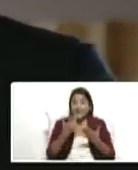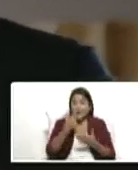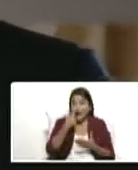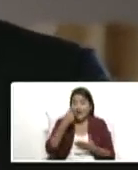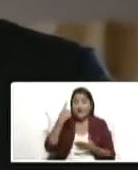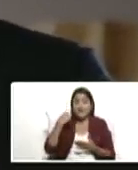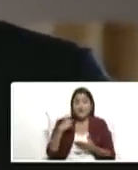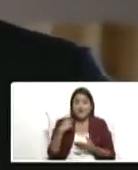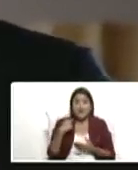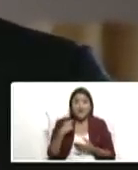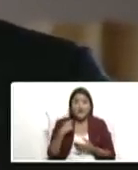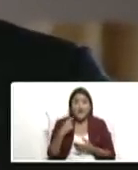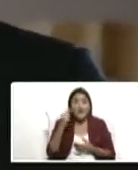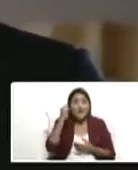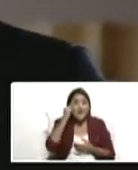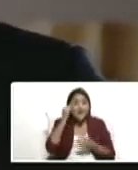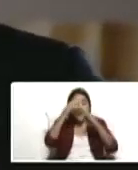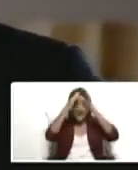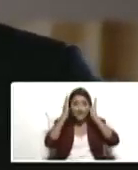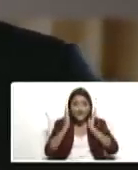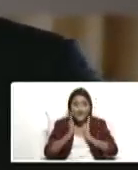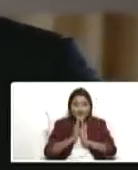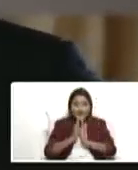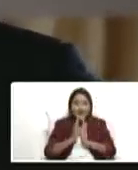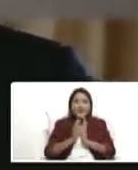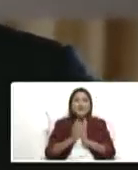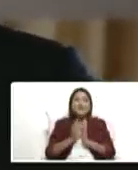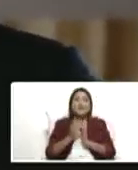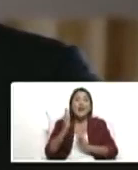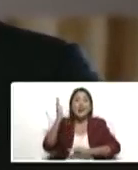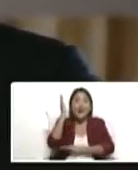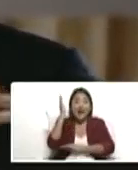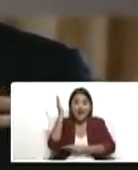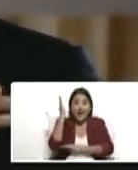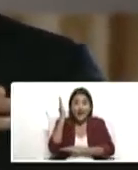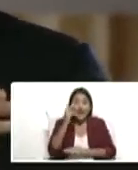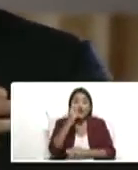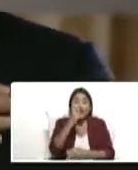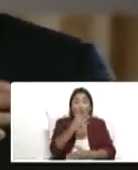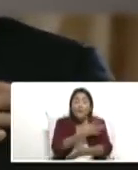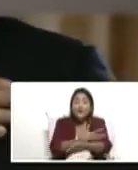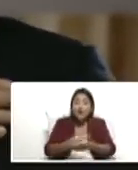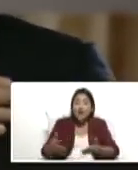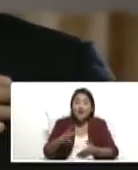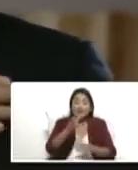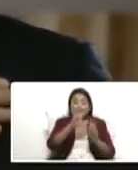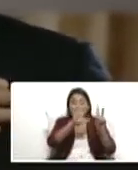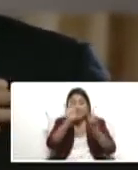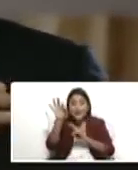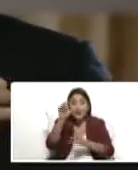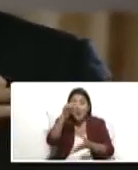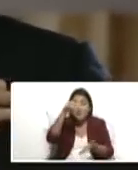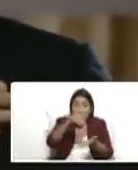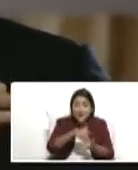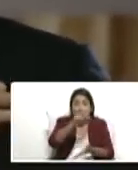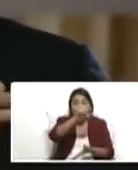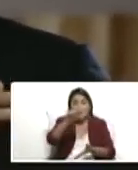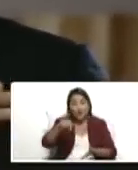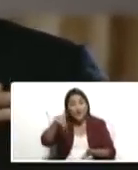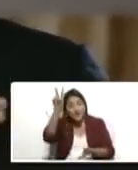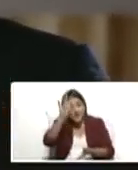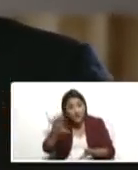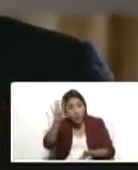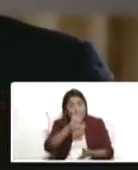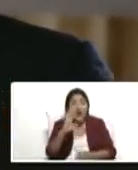ayer día de la divina Pastora Lares y venezolanos